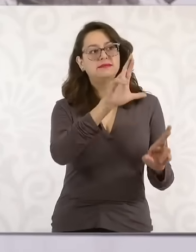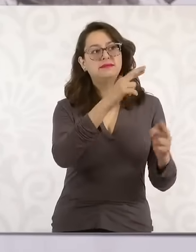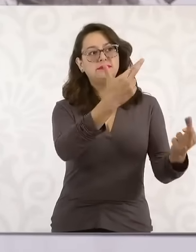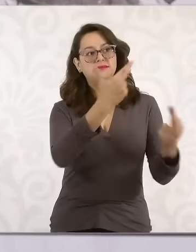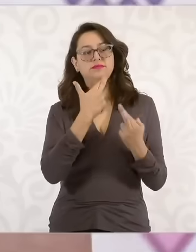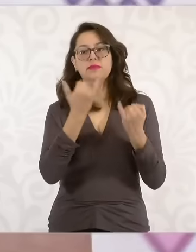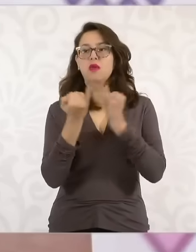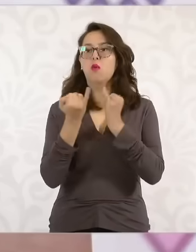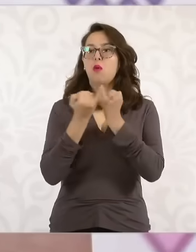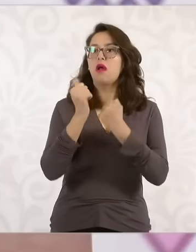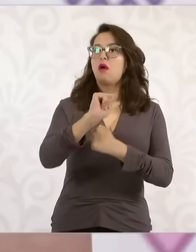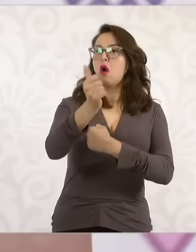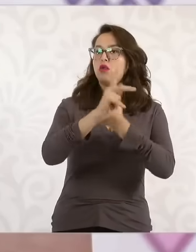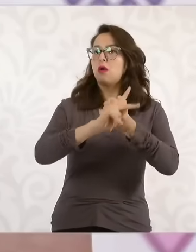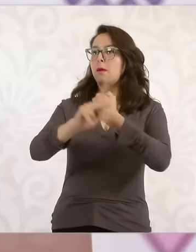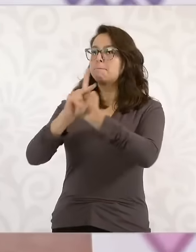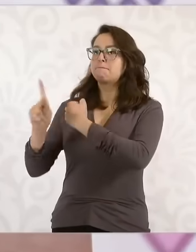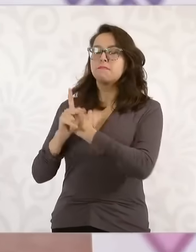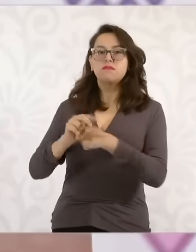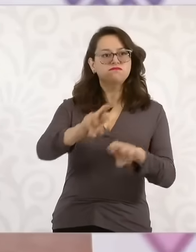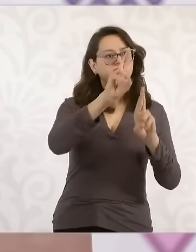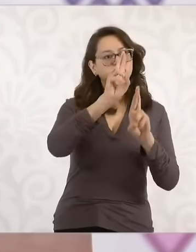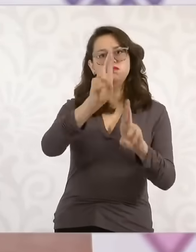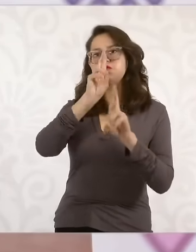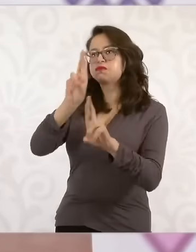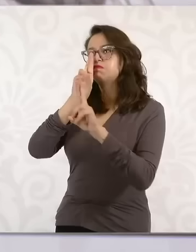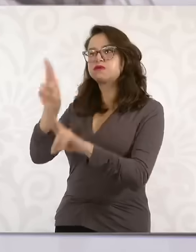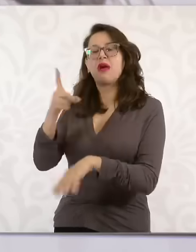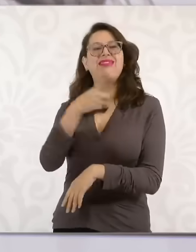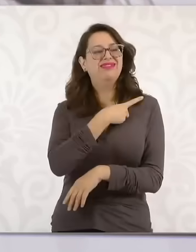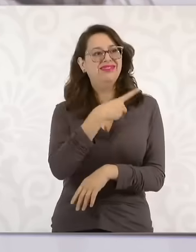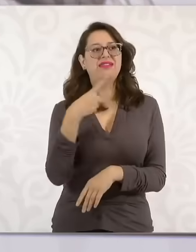los pueblos y naciones, y al mismo tiempo